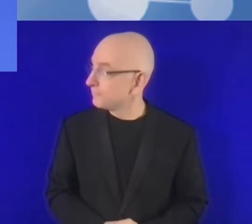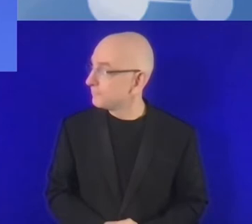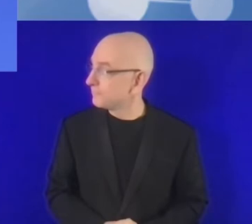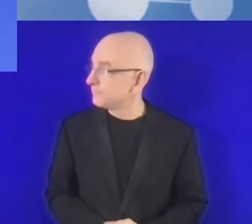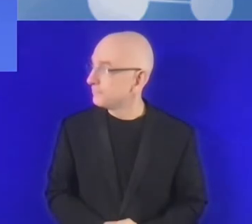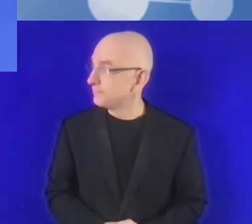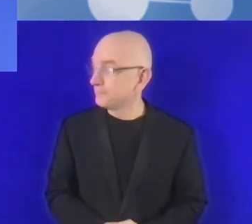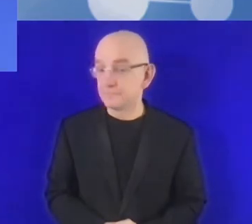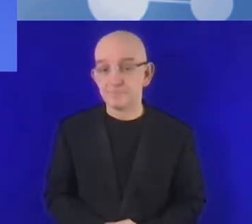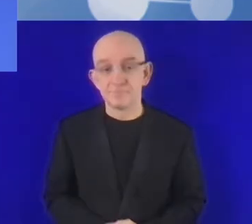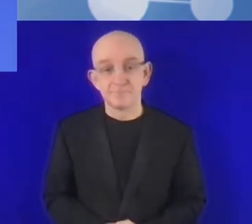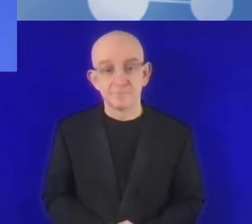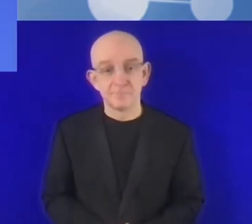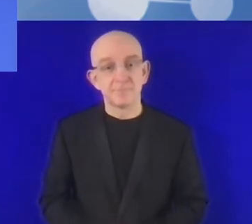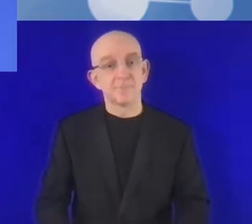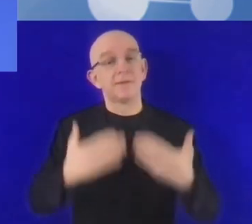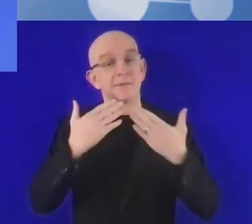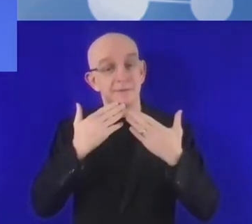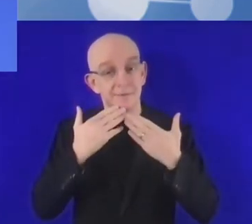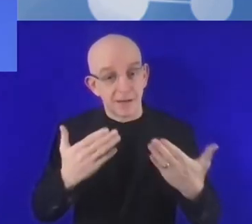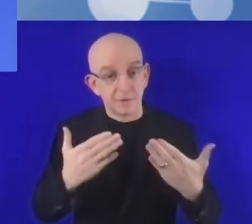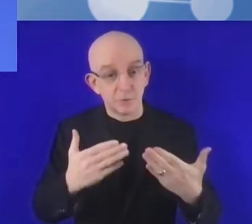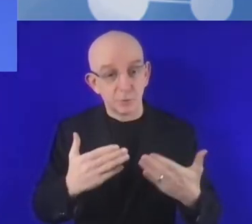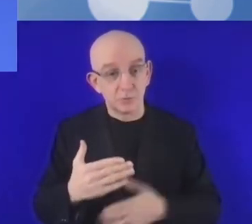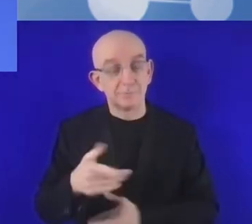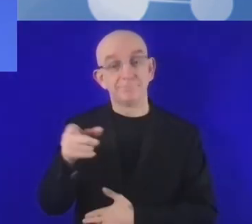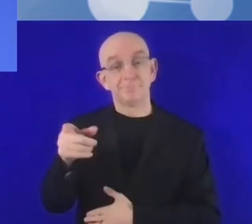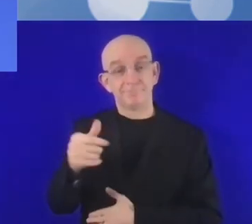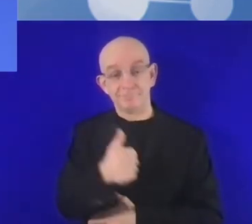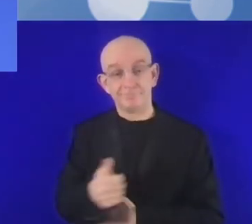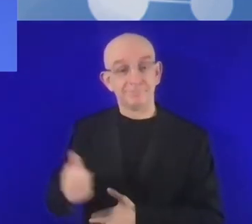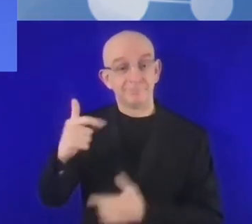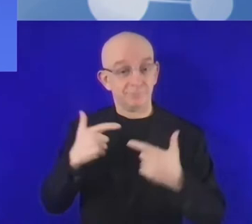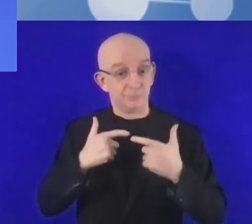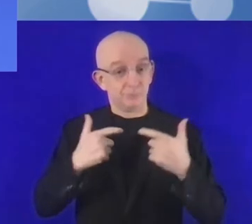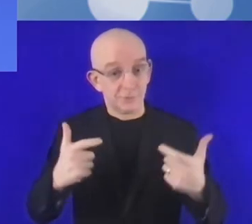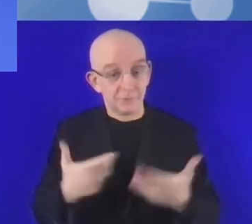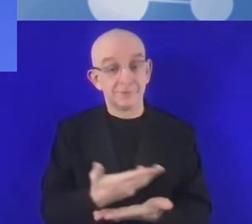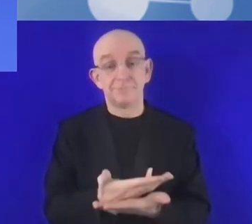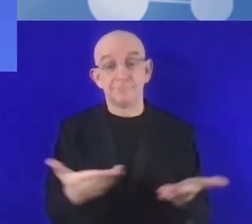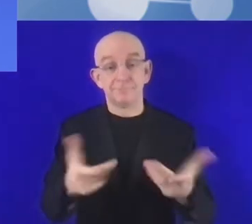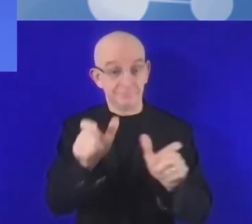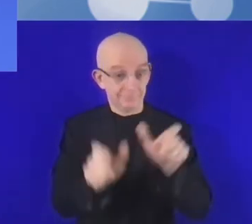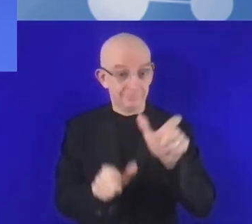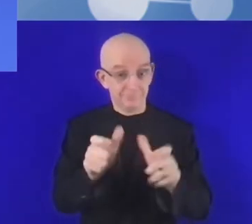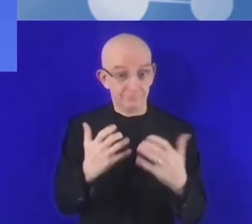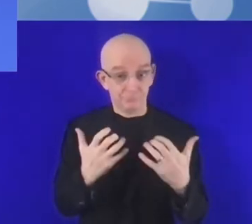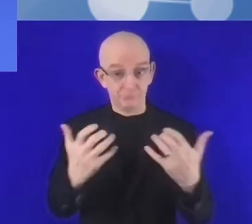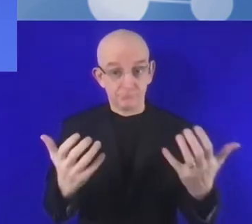Dear participants, I join Secretary General Antonio Guterres in extending our heartfelt. Muchas gracias.